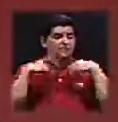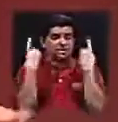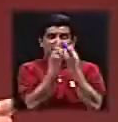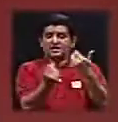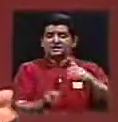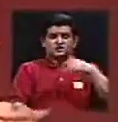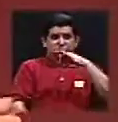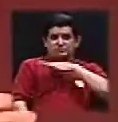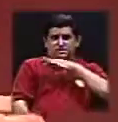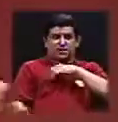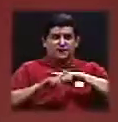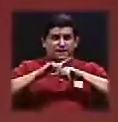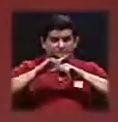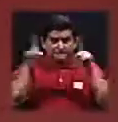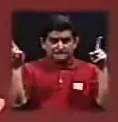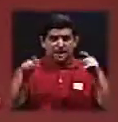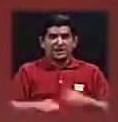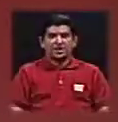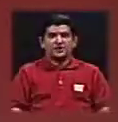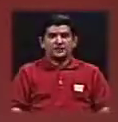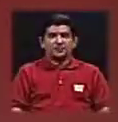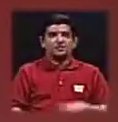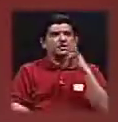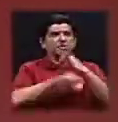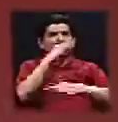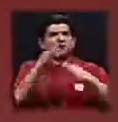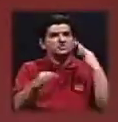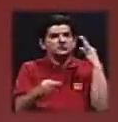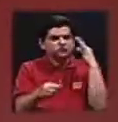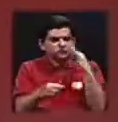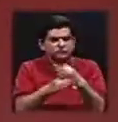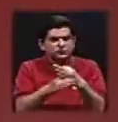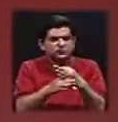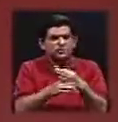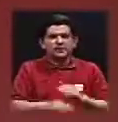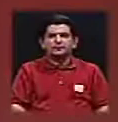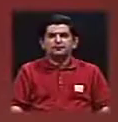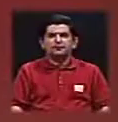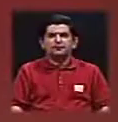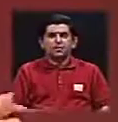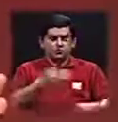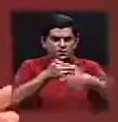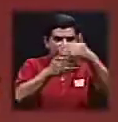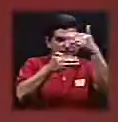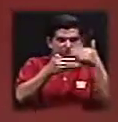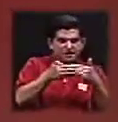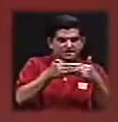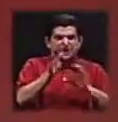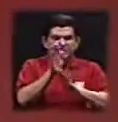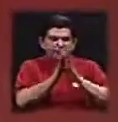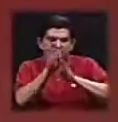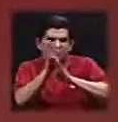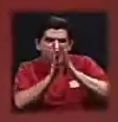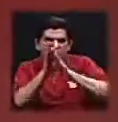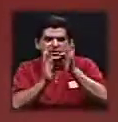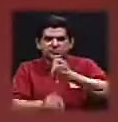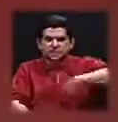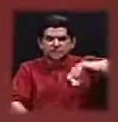reciban, pero es una especie de anticipar este desarrollo que